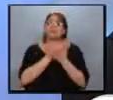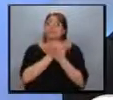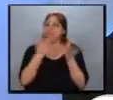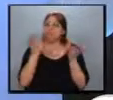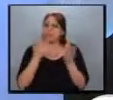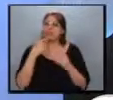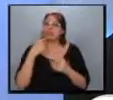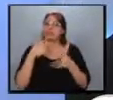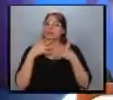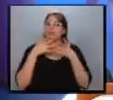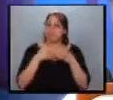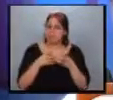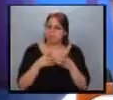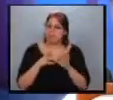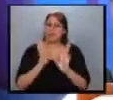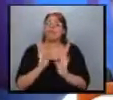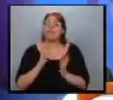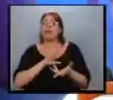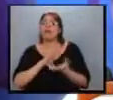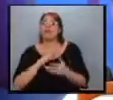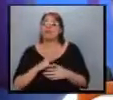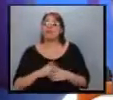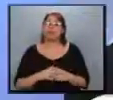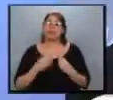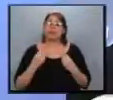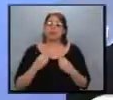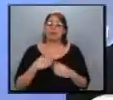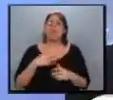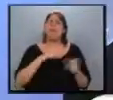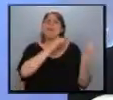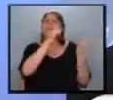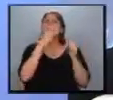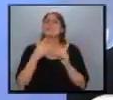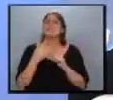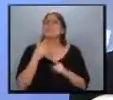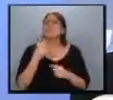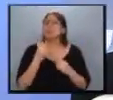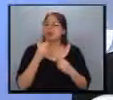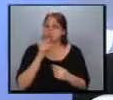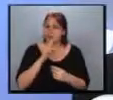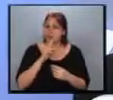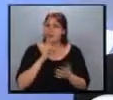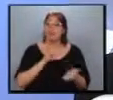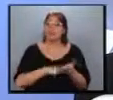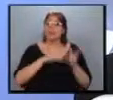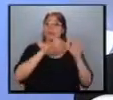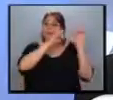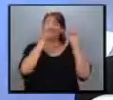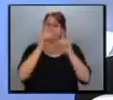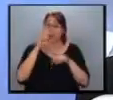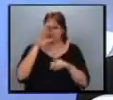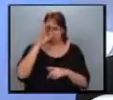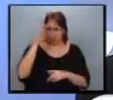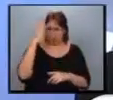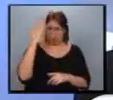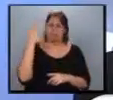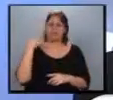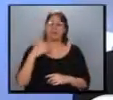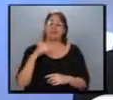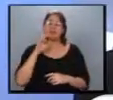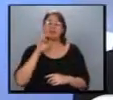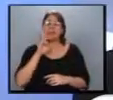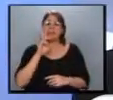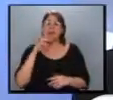buen ataque. A ver, primero, ¿qué dijo de las fotos? Vamos a empezar por ahí, de las fotos que podemos recordar, que vemos que